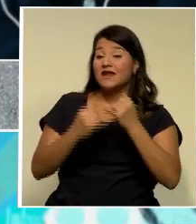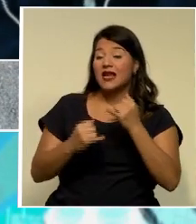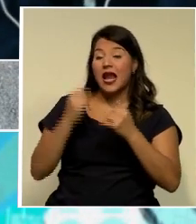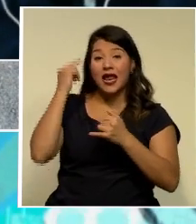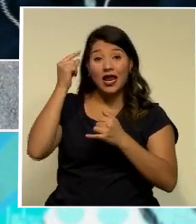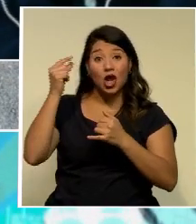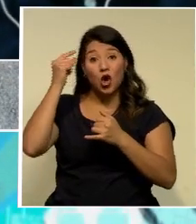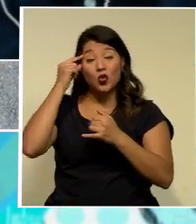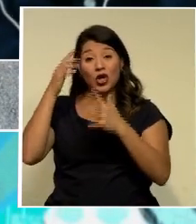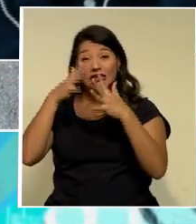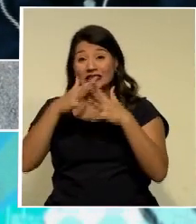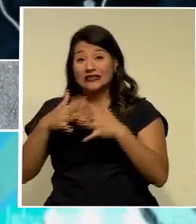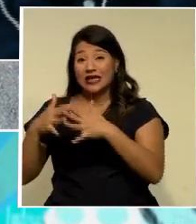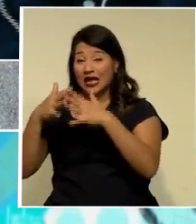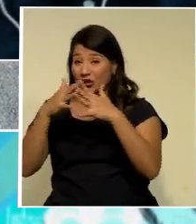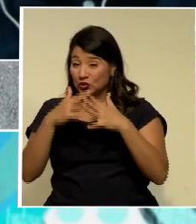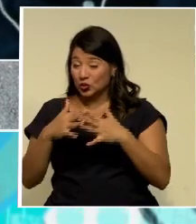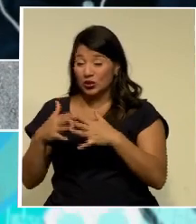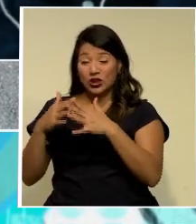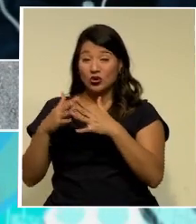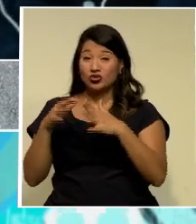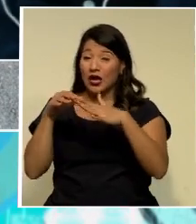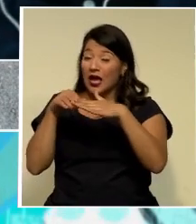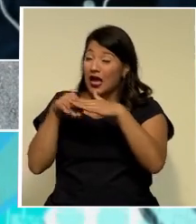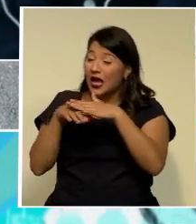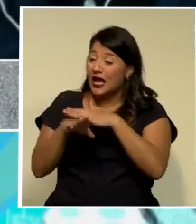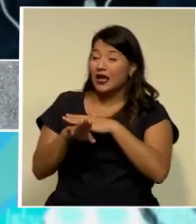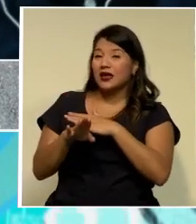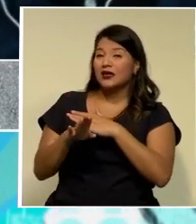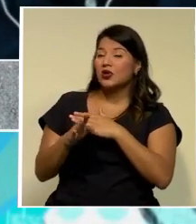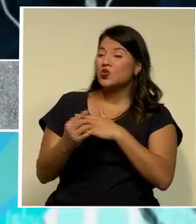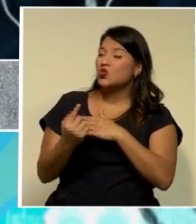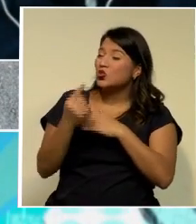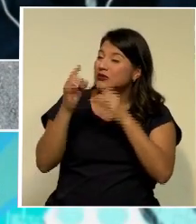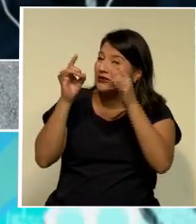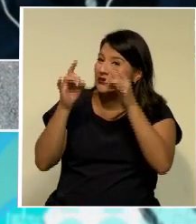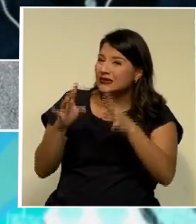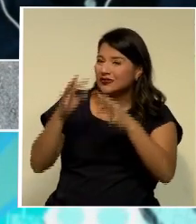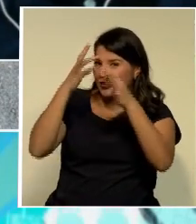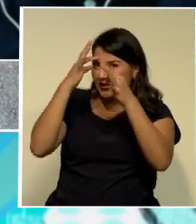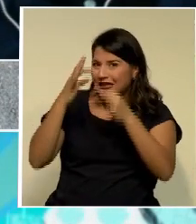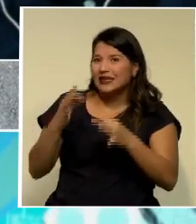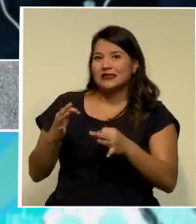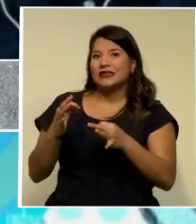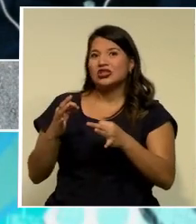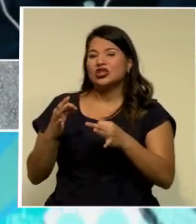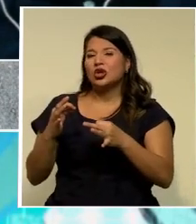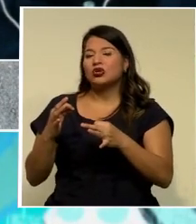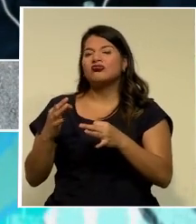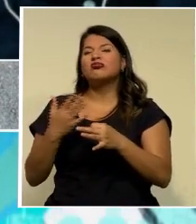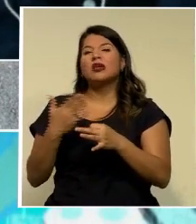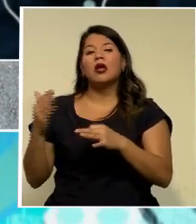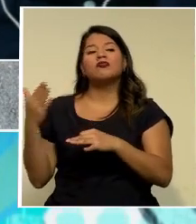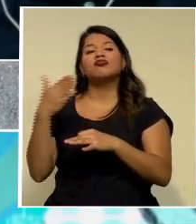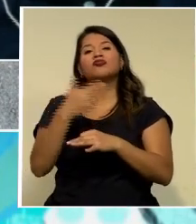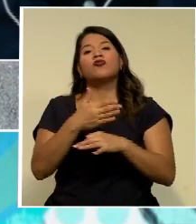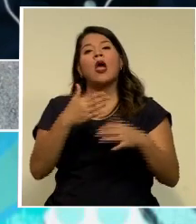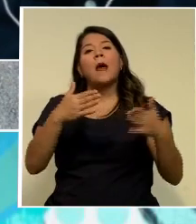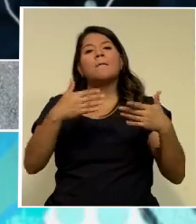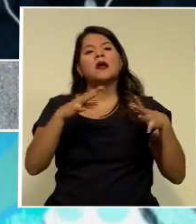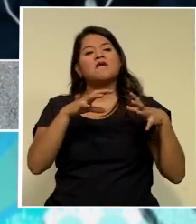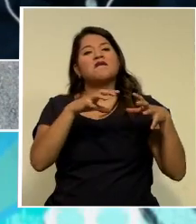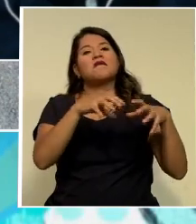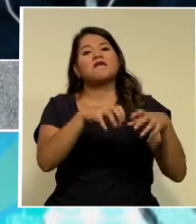una muy, muy, muy polémica y criticada decisión, invadió el Estado soberano de